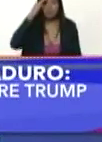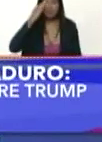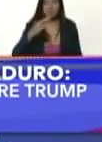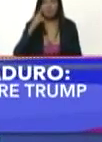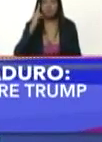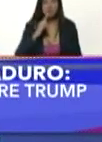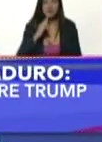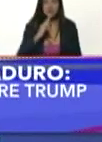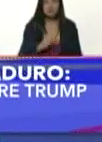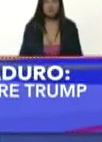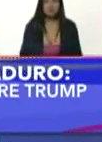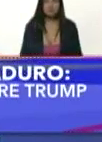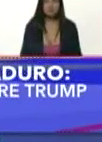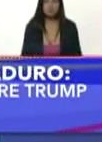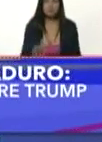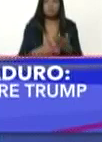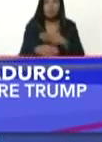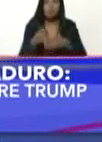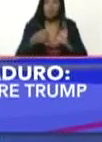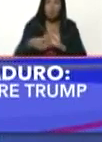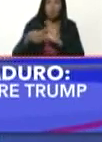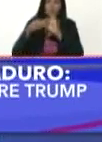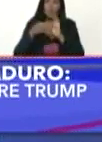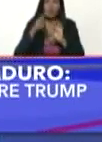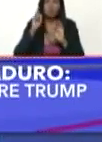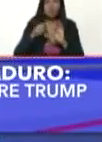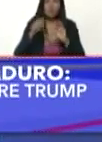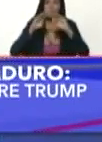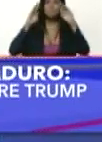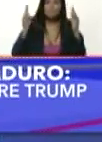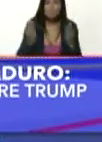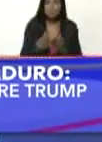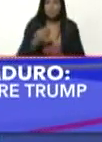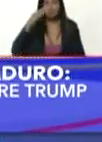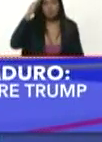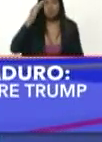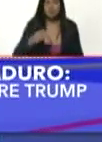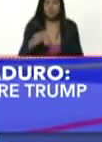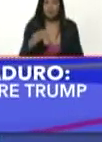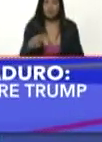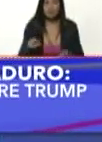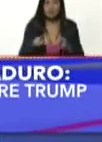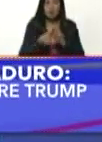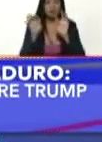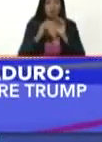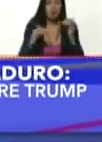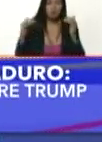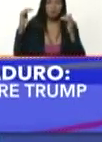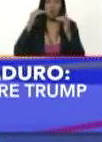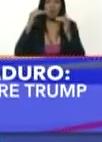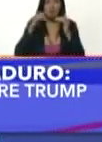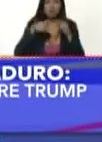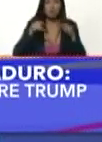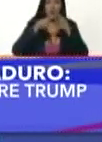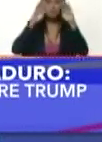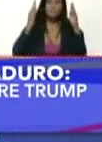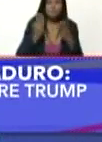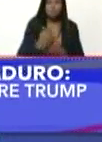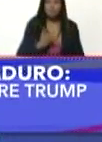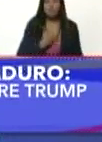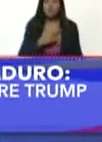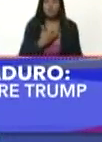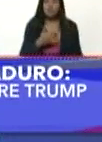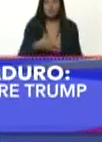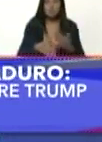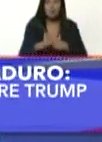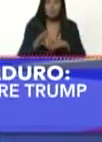Venezuela. Vamos a unir el mundo militar, académico, de máximo nivel con el mundo universitario y vamos